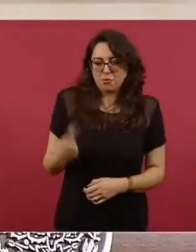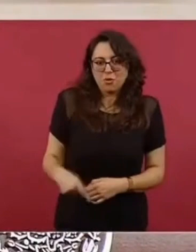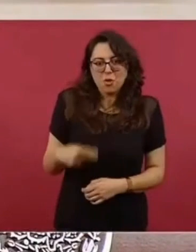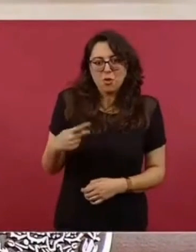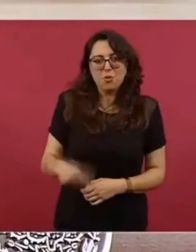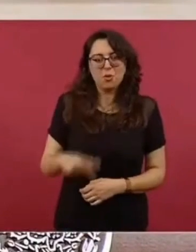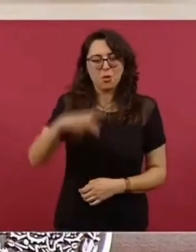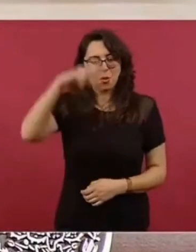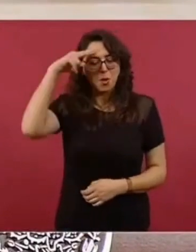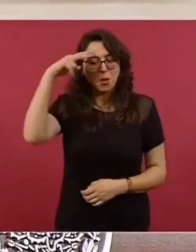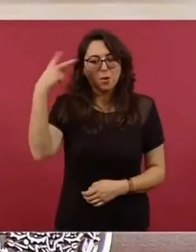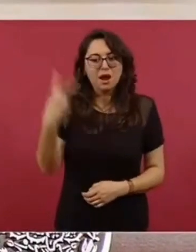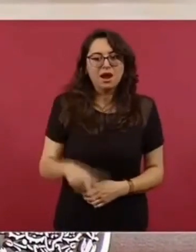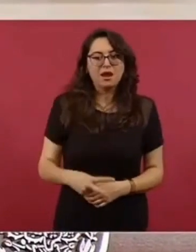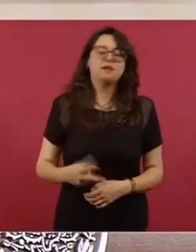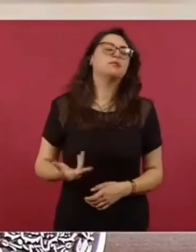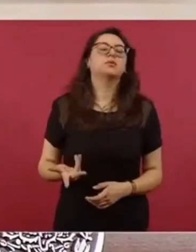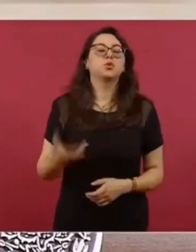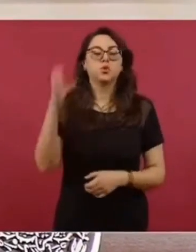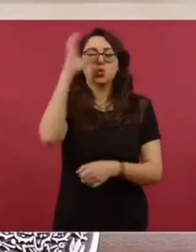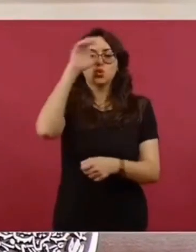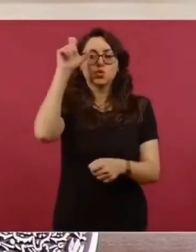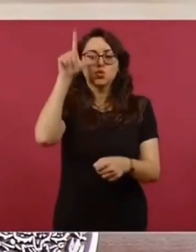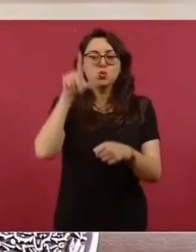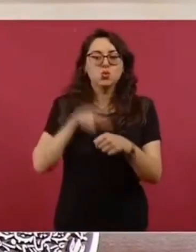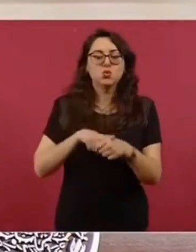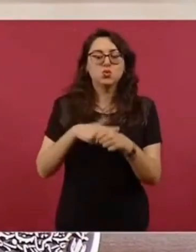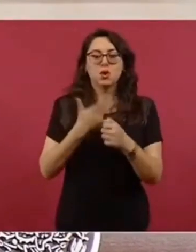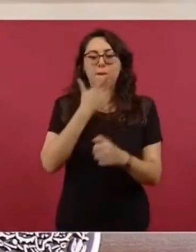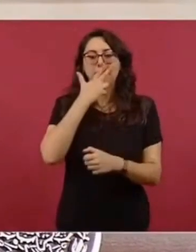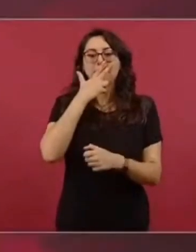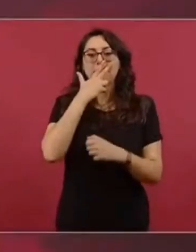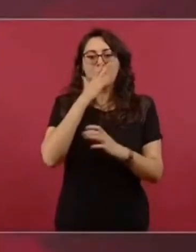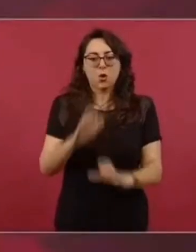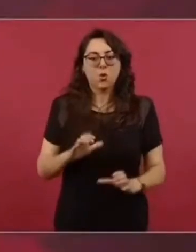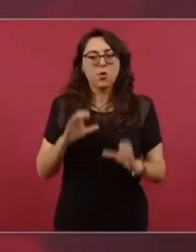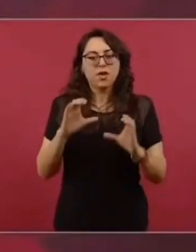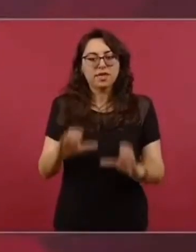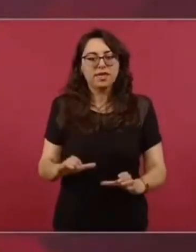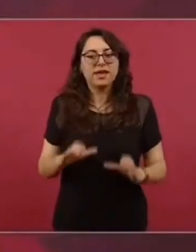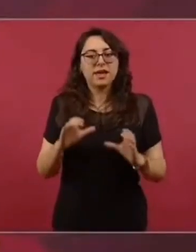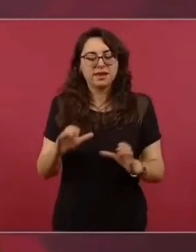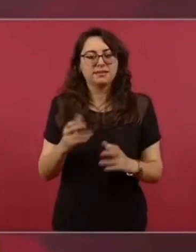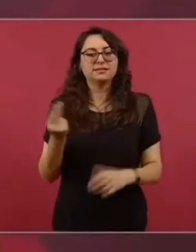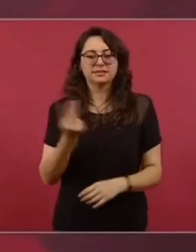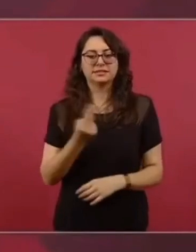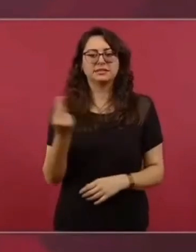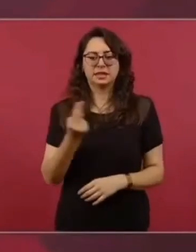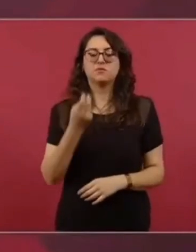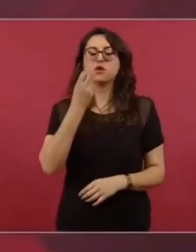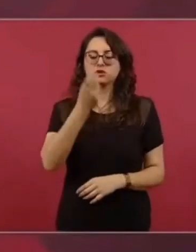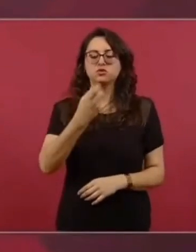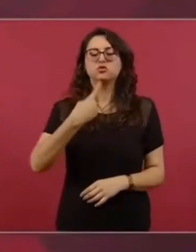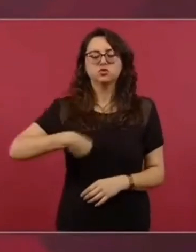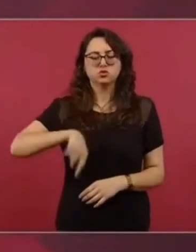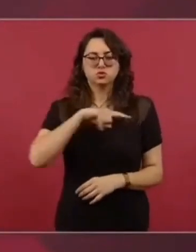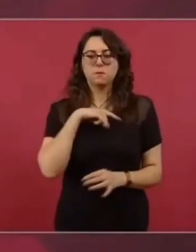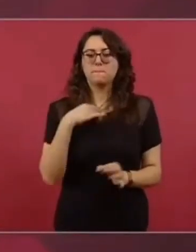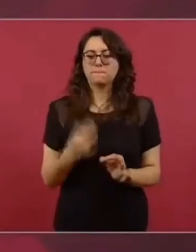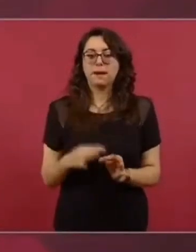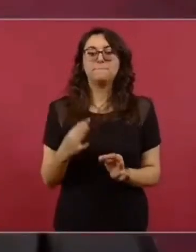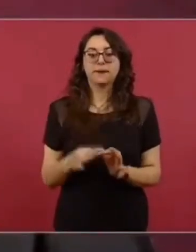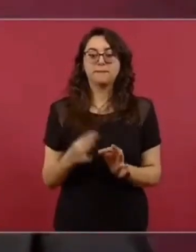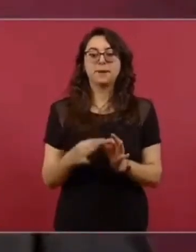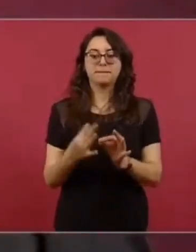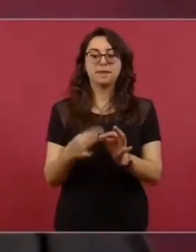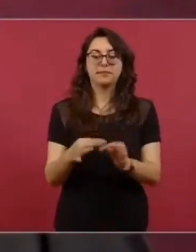Tenemos que cuidar nuestro maíz, nuestras semillas, y lo estamos haciendo. Pero